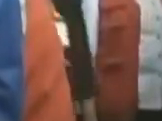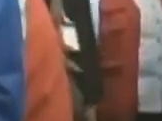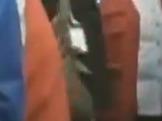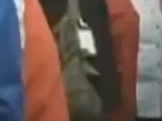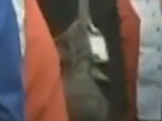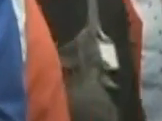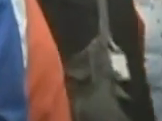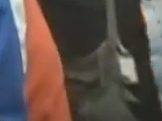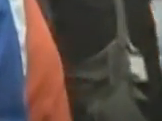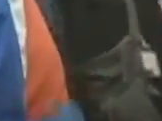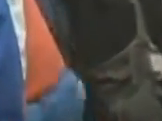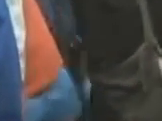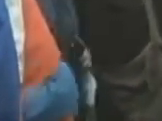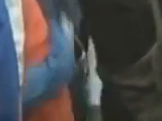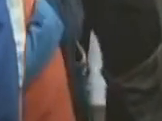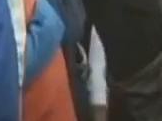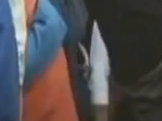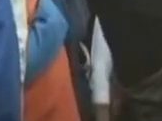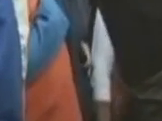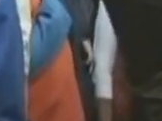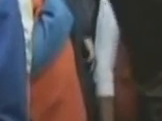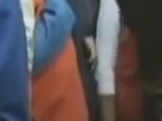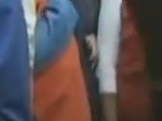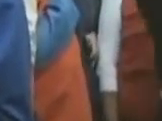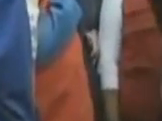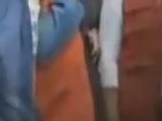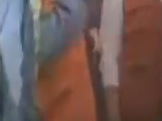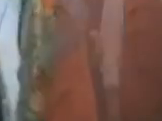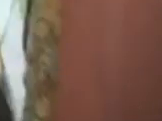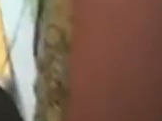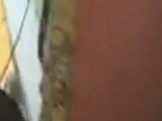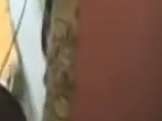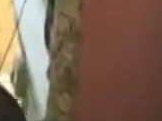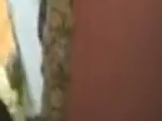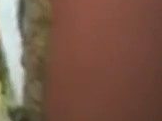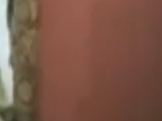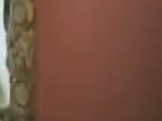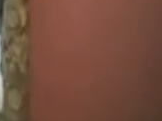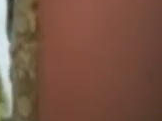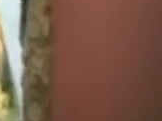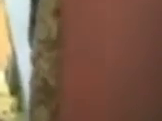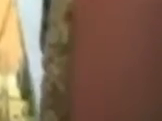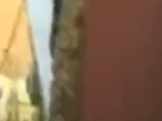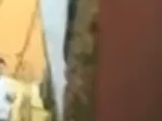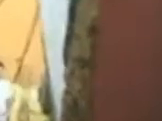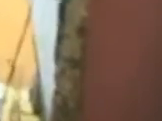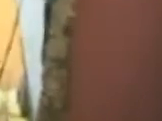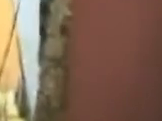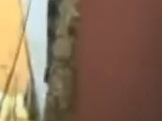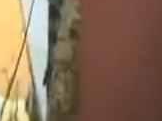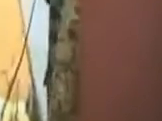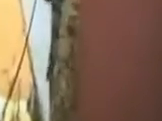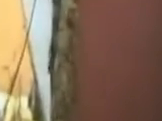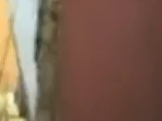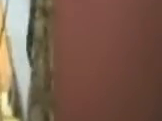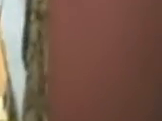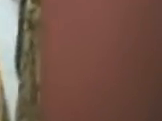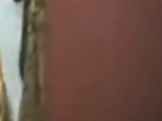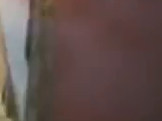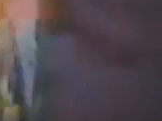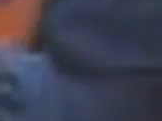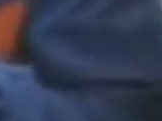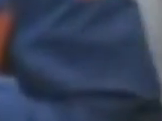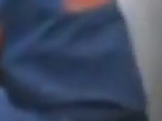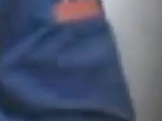loses la h en el trabajo en el esfuerzo lo puede todo y Venezuela es hoy una gran familia